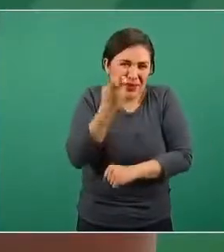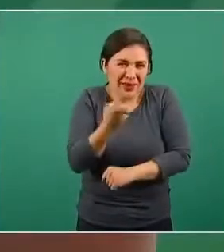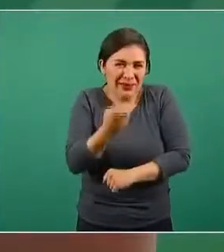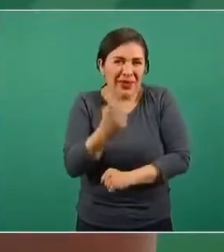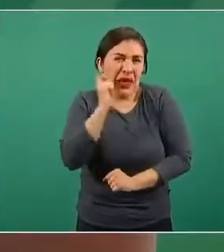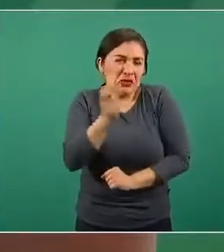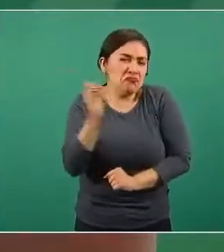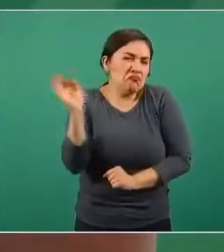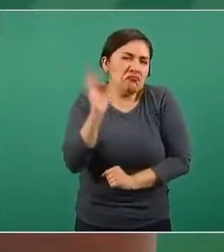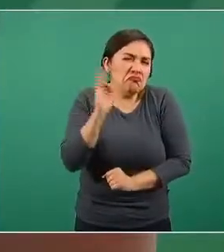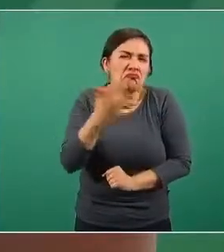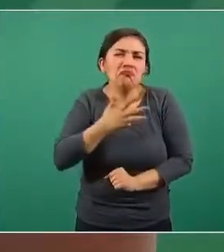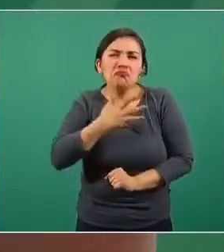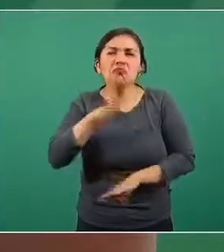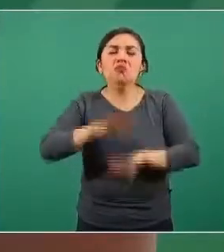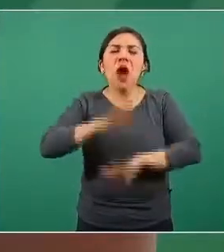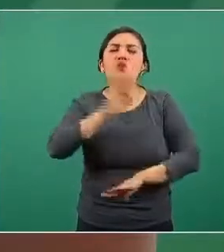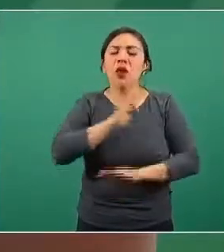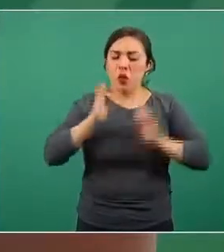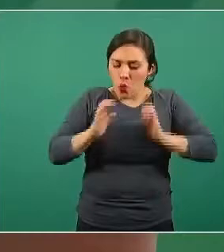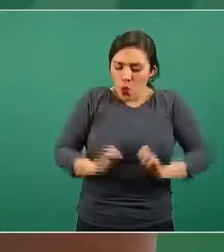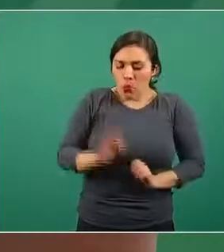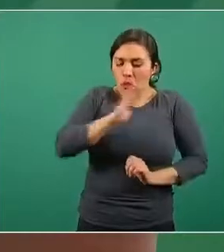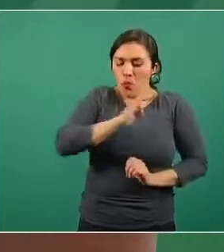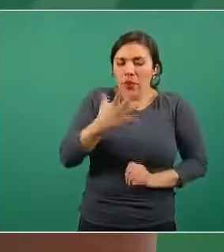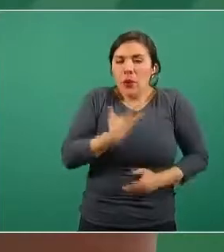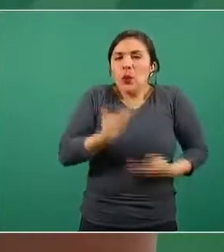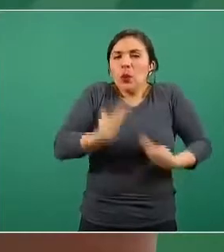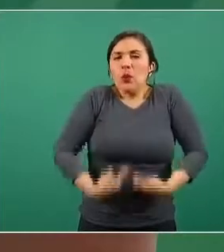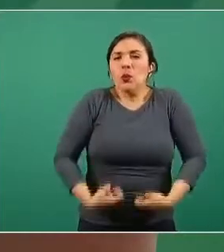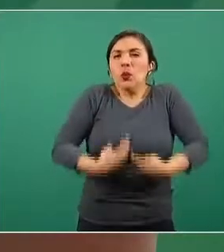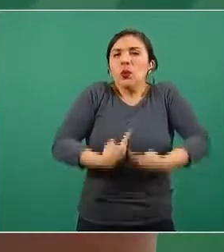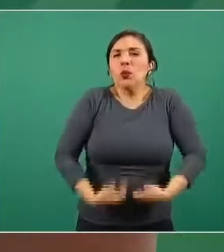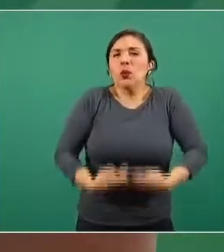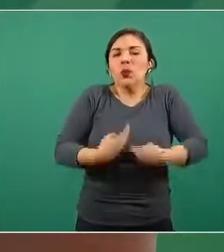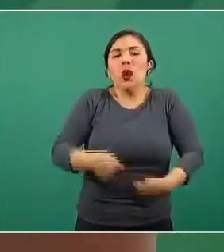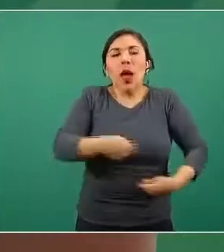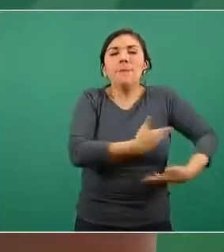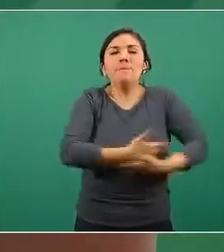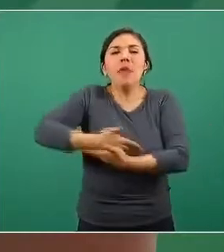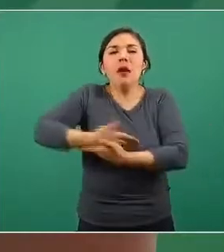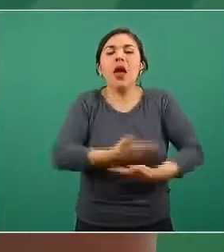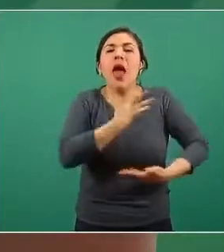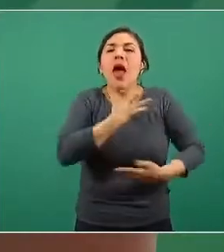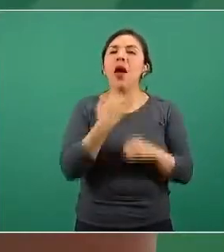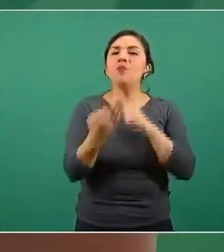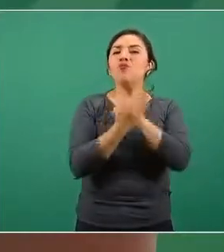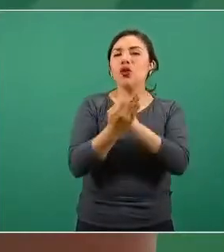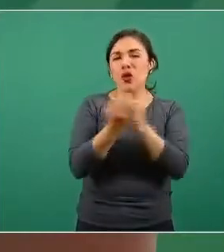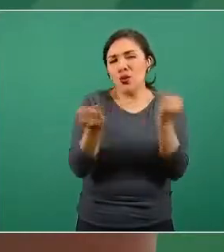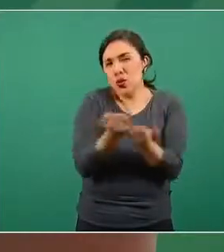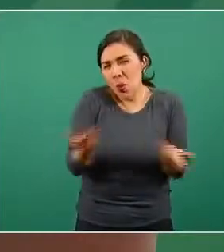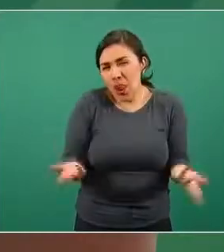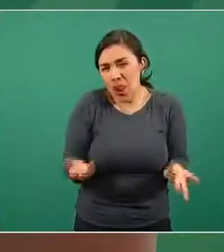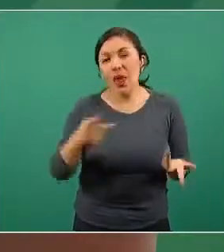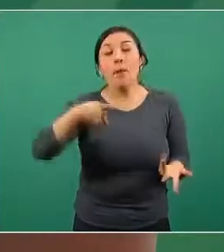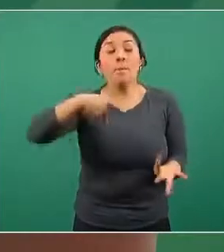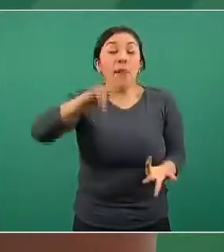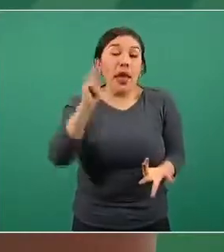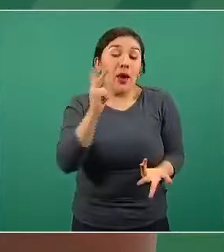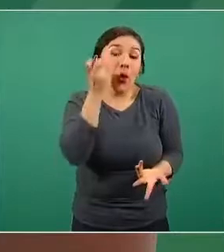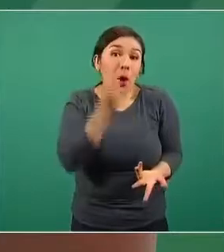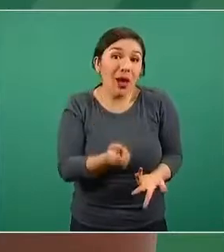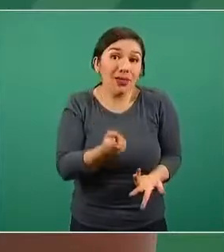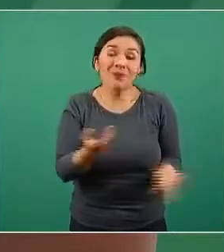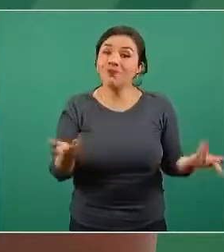pues probablemente tendrá anticuerpos que les pase a los recién nacidos para protegerles. Pero esto es algo